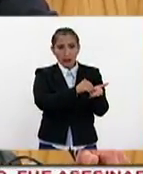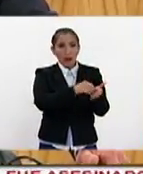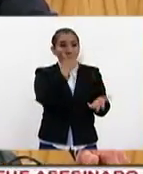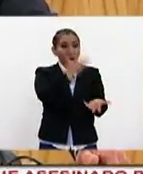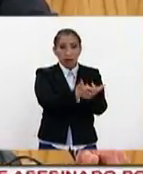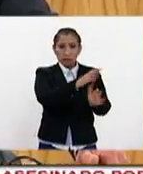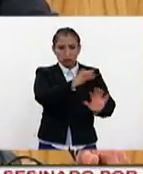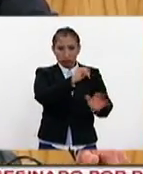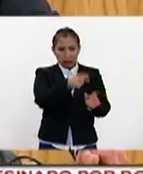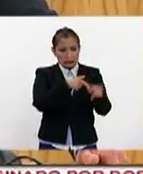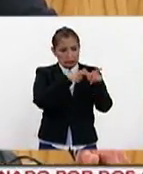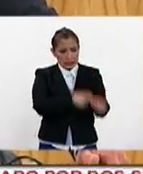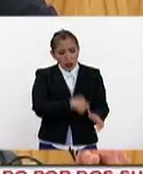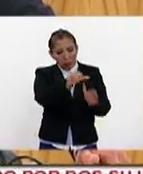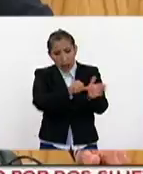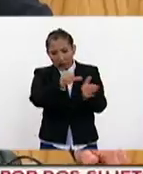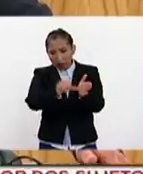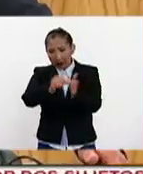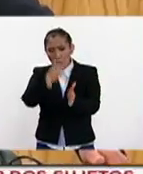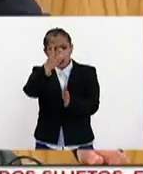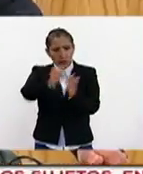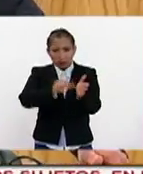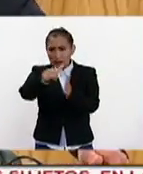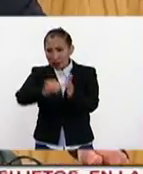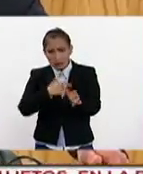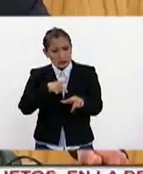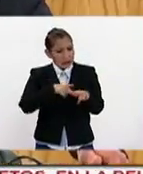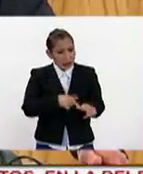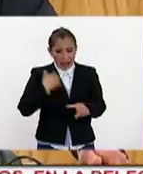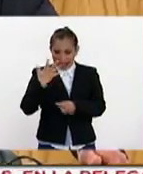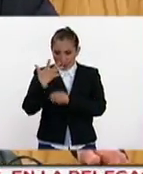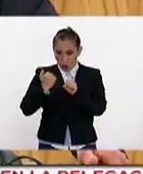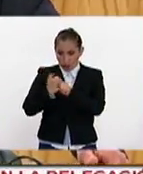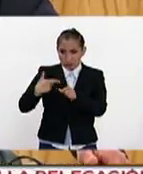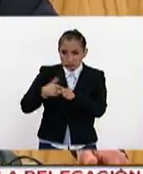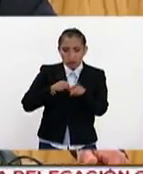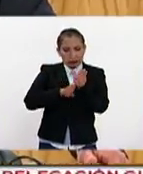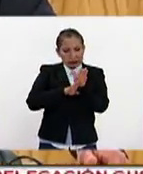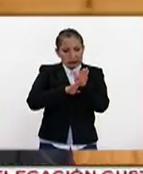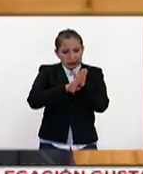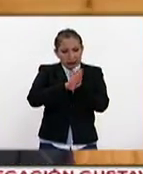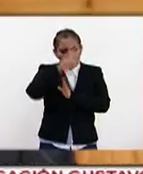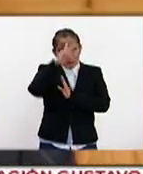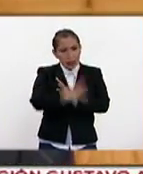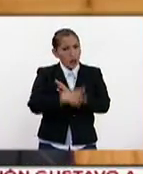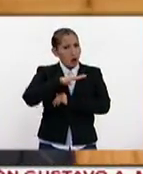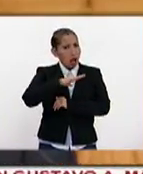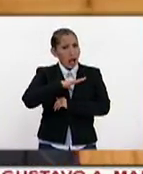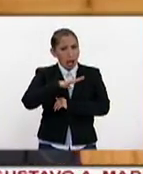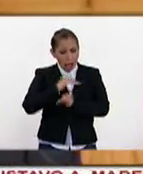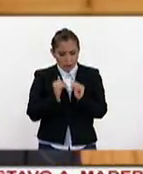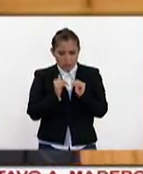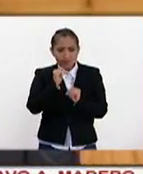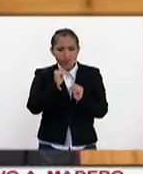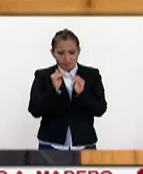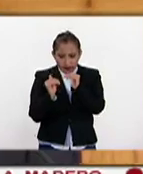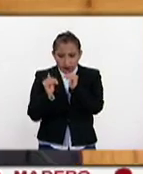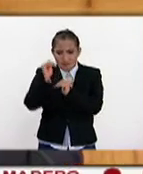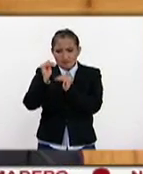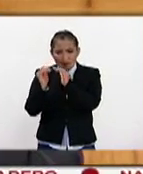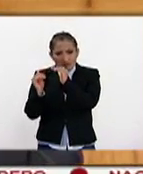habido mes y trimestre de lo que va de estos últimos 5 años en los que México no haya tenido